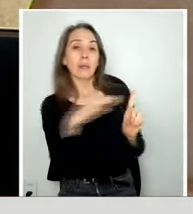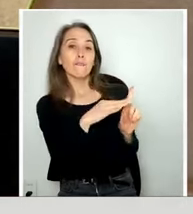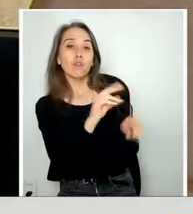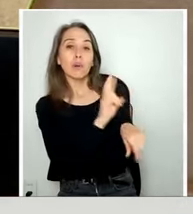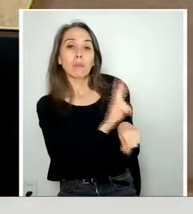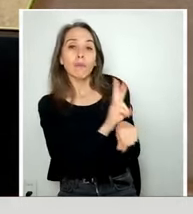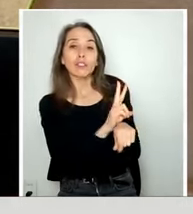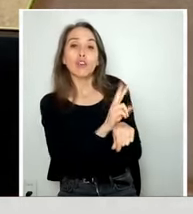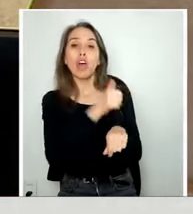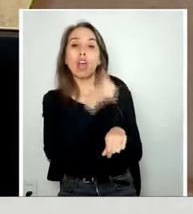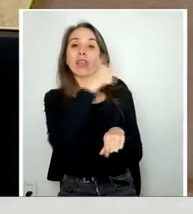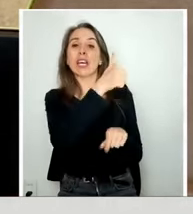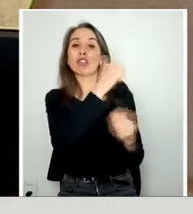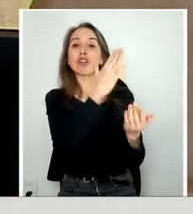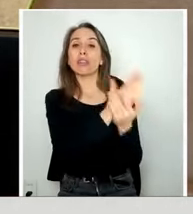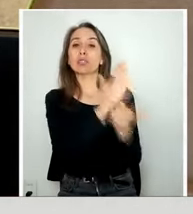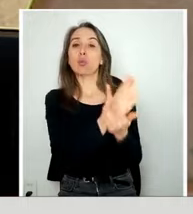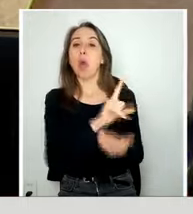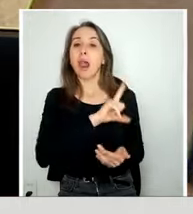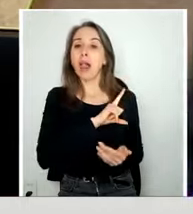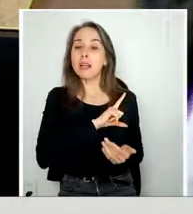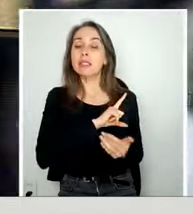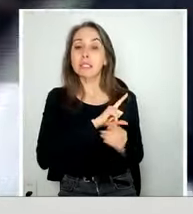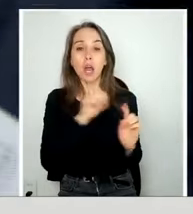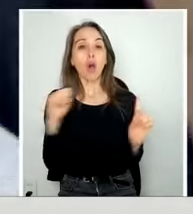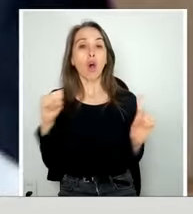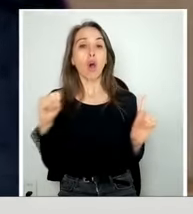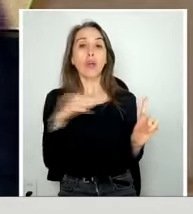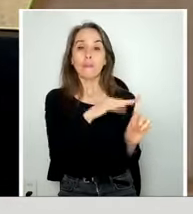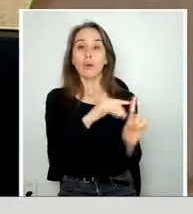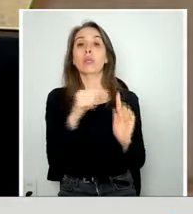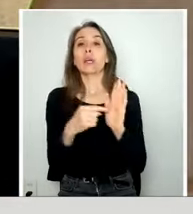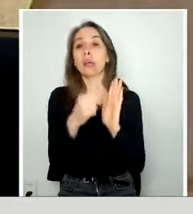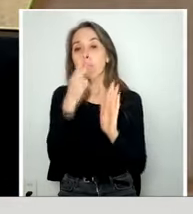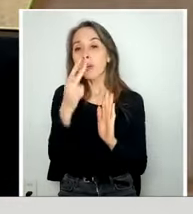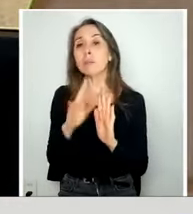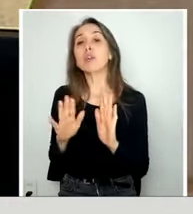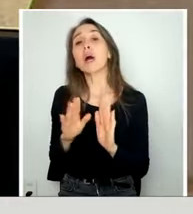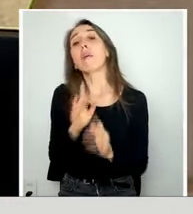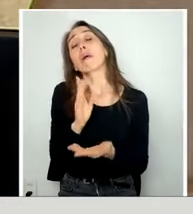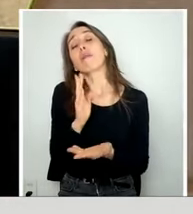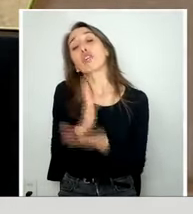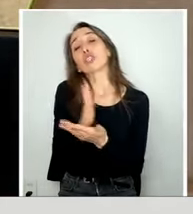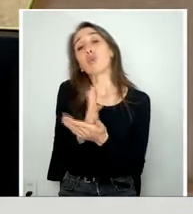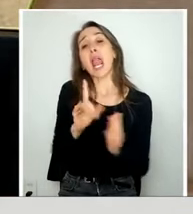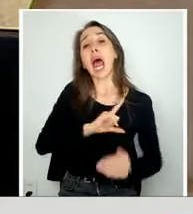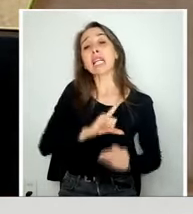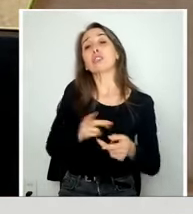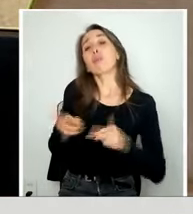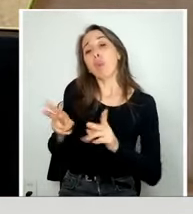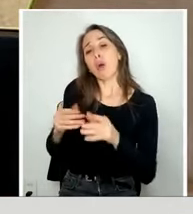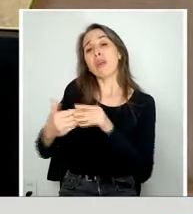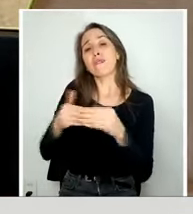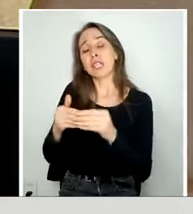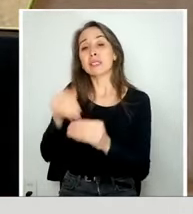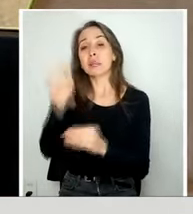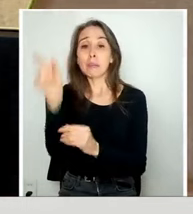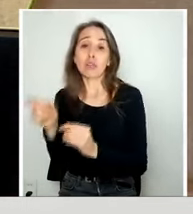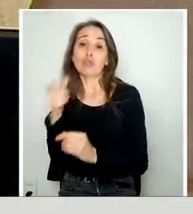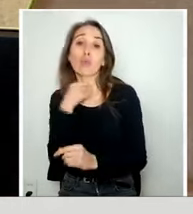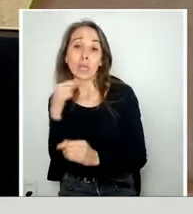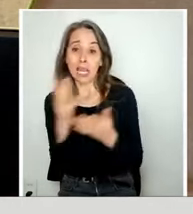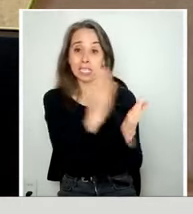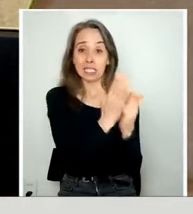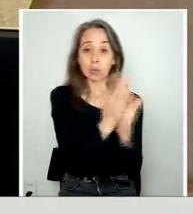educacionales porque hoy día vemos solamente esta alternativa de flexibilidad y compatibilizar a quienes quieren dedicarse al deporte